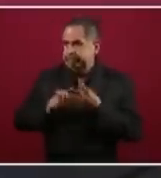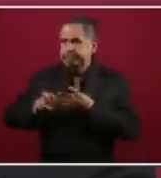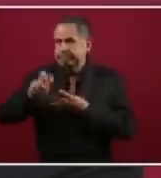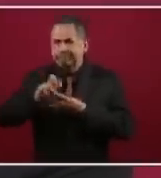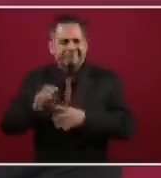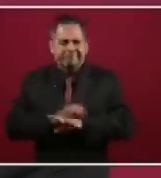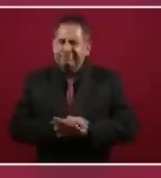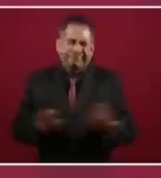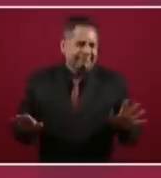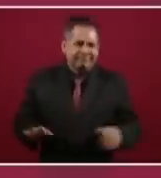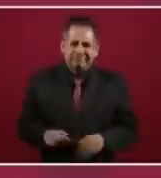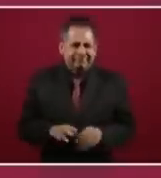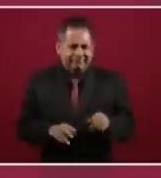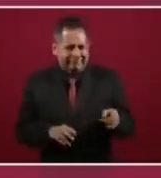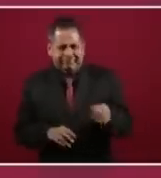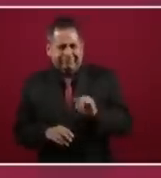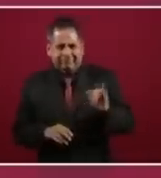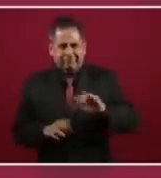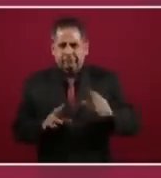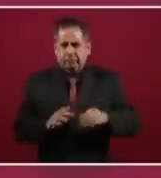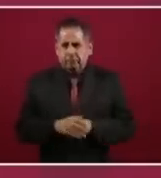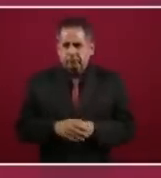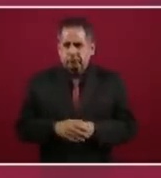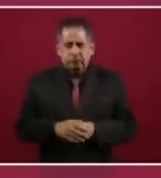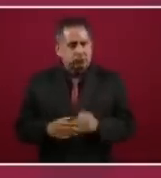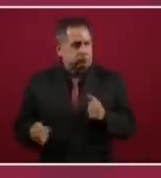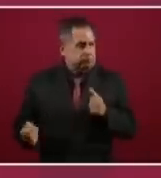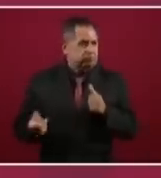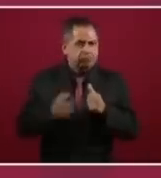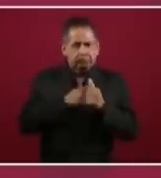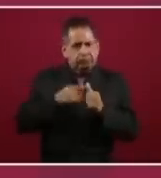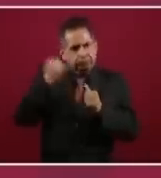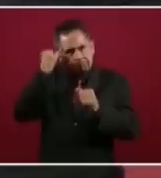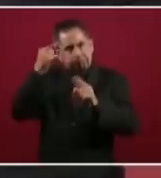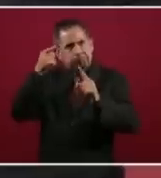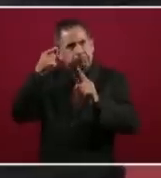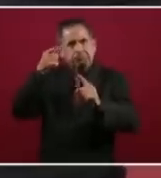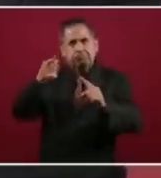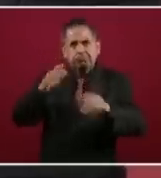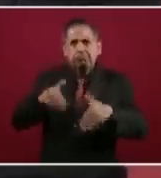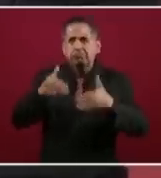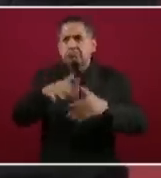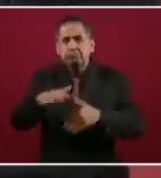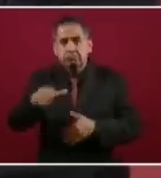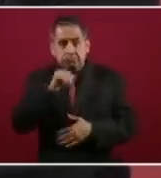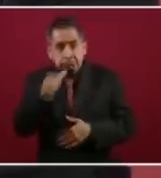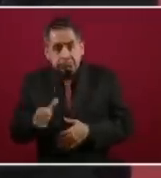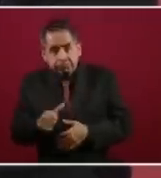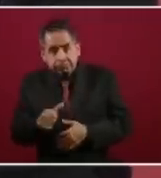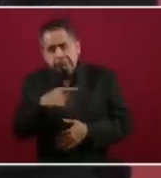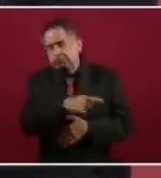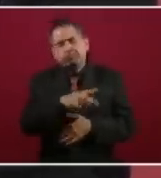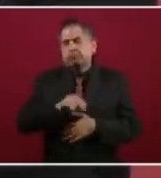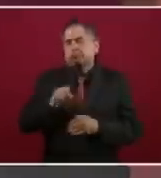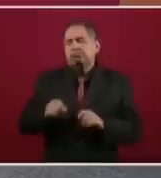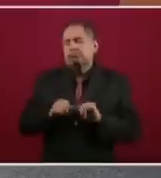No es de izquierda el que no pone por delante los ideales y los principios.